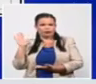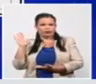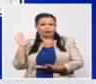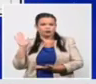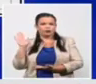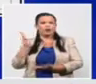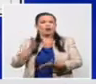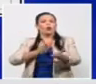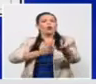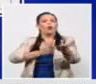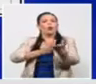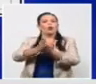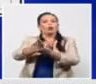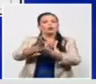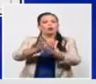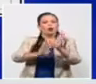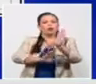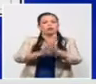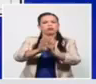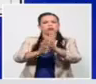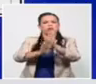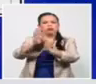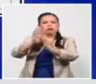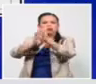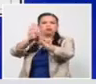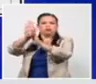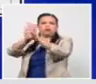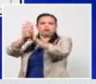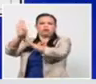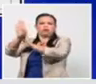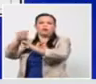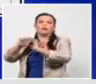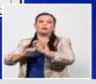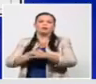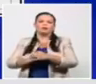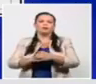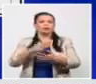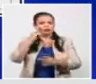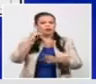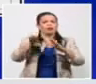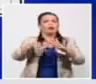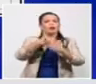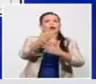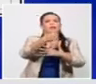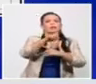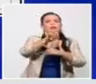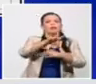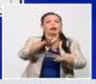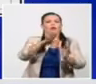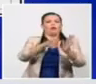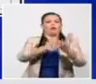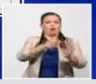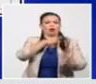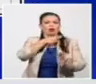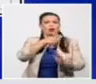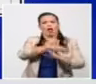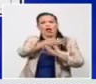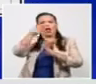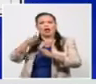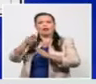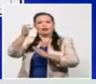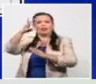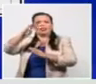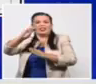ascendente. Esto es el mes de enero, desde el día 1 de enero hasta el 30. Ahí ustedes pueden ver